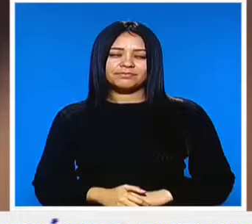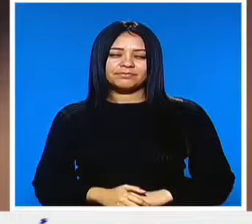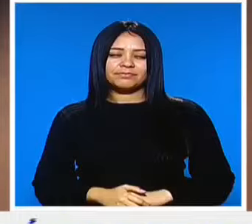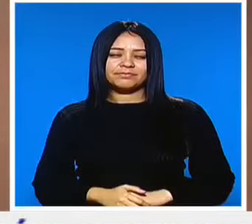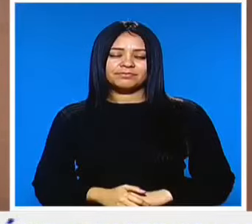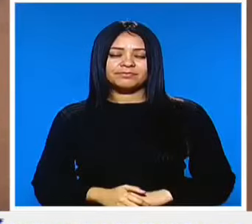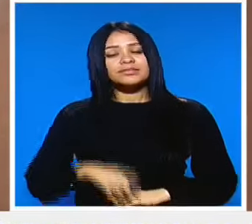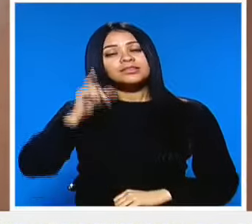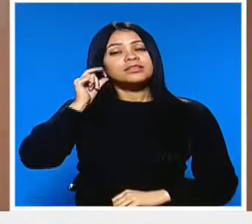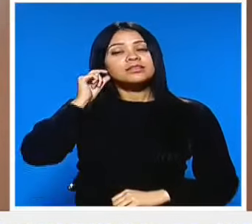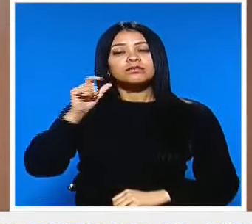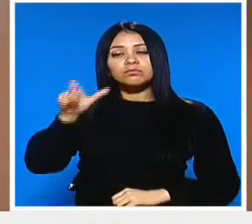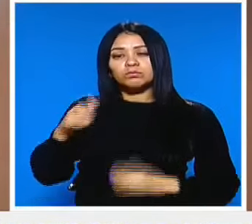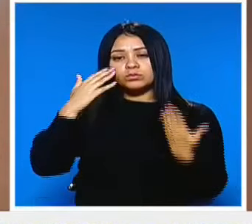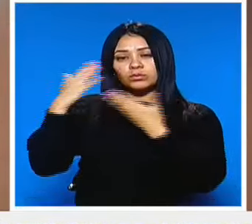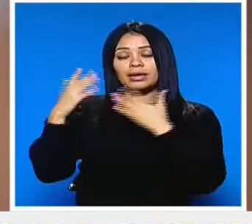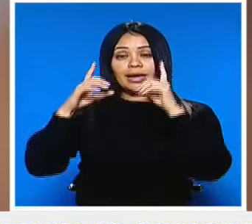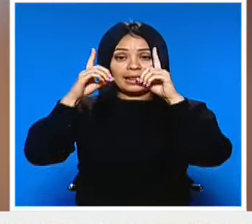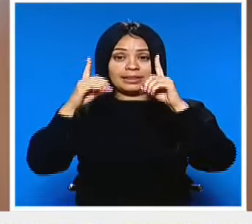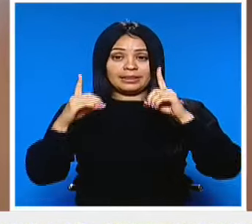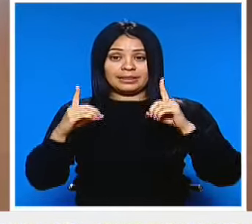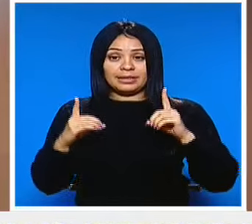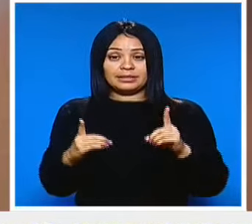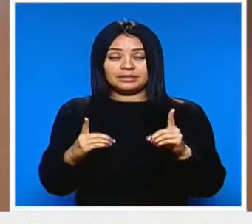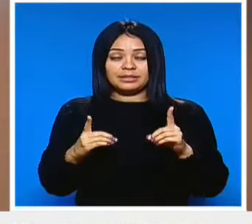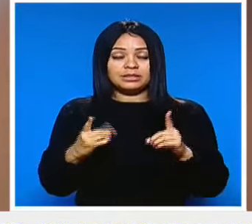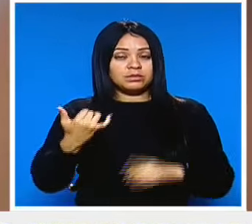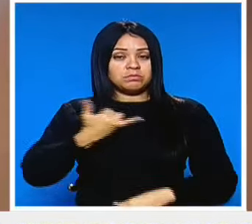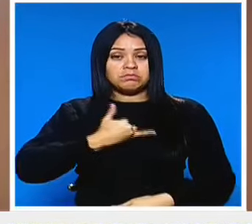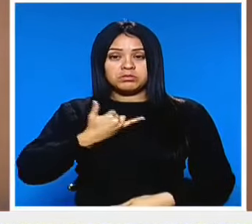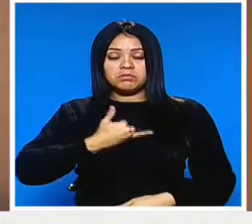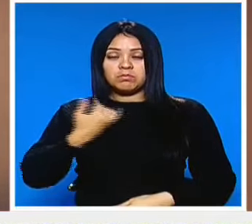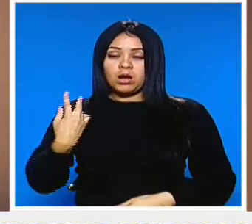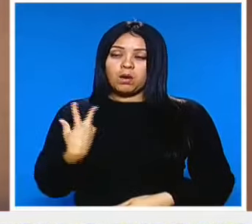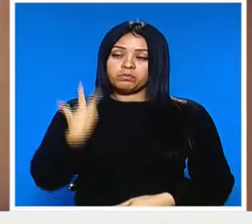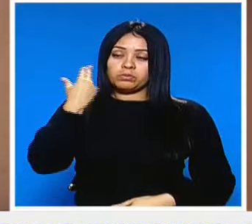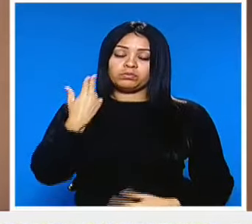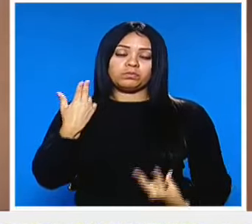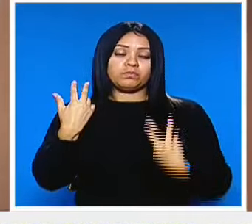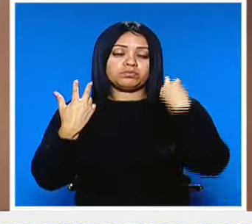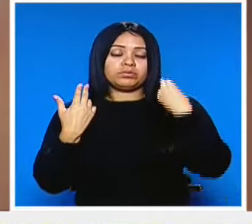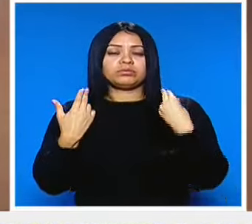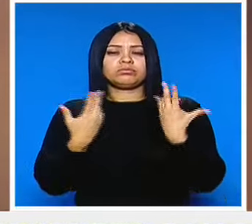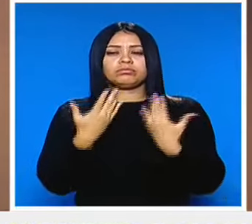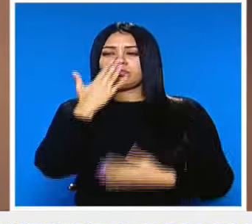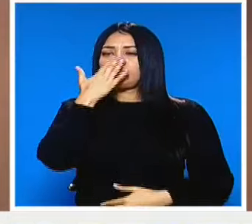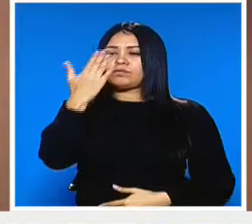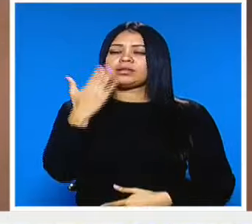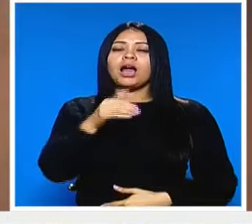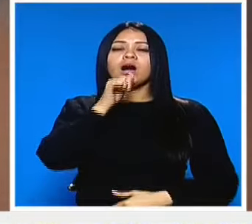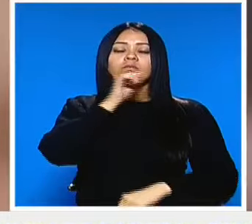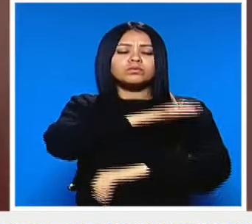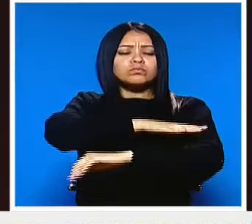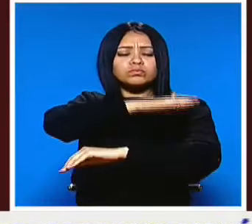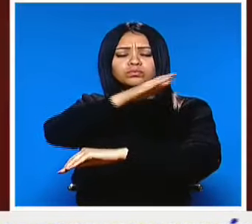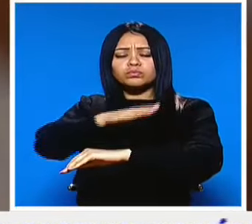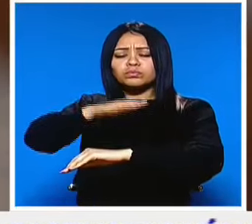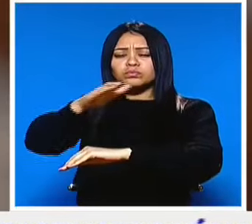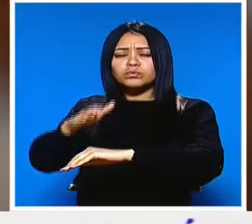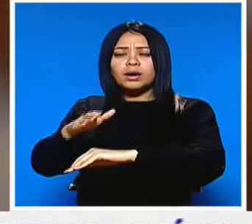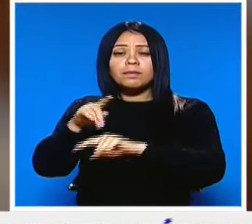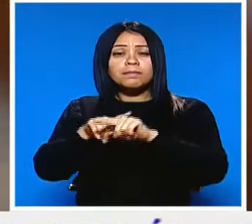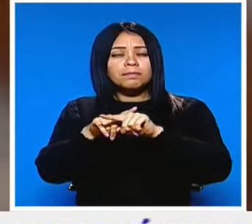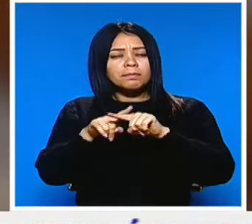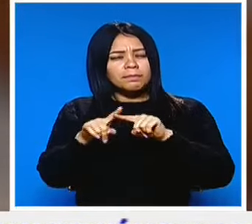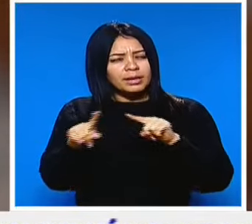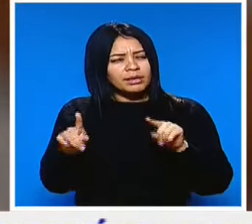Resulta que Georgina decidió cortarse de una manera muy radical su cabello justo frente al mar, pero lo que se hizo realmente viral no fue tanto el